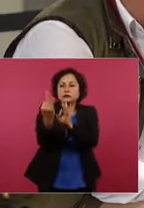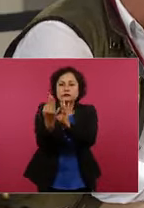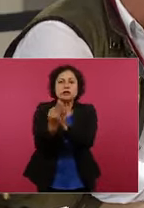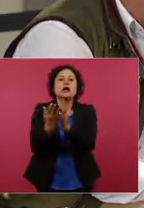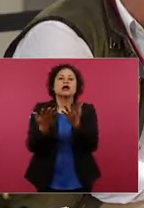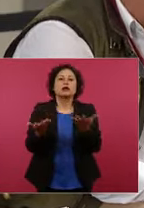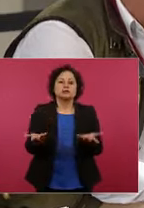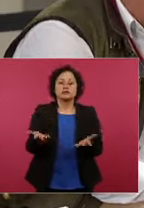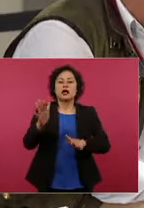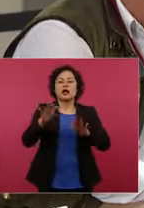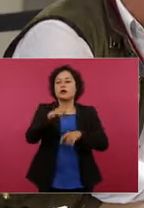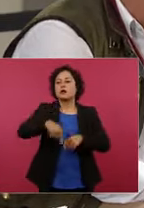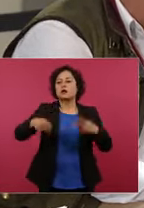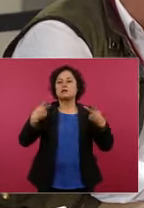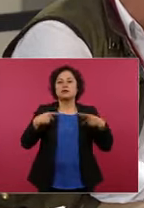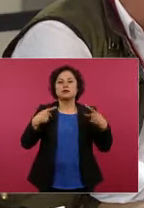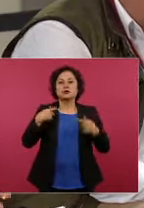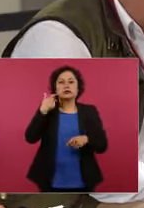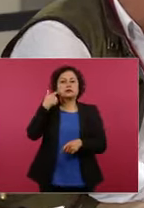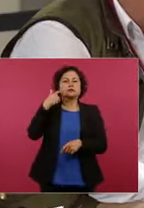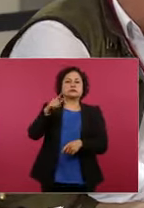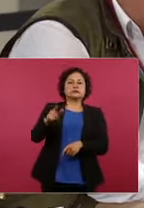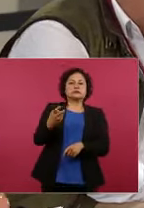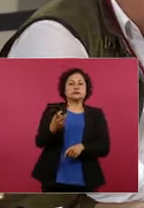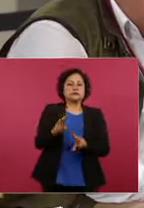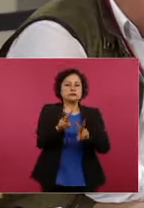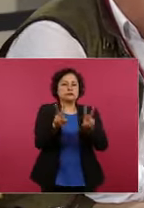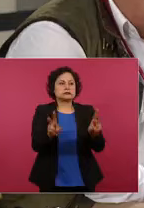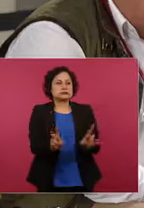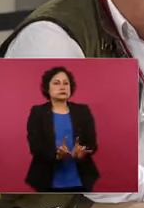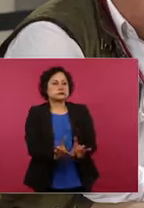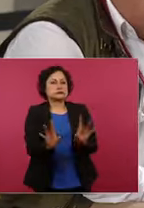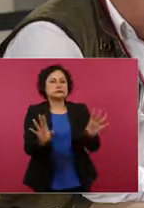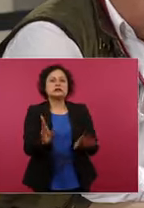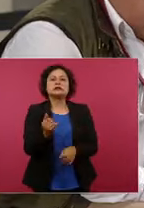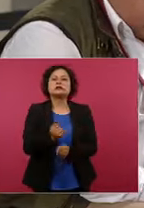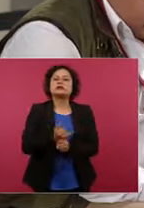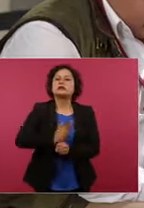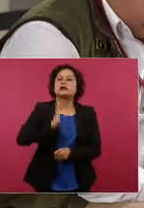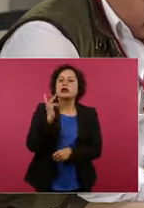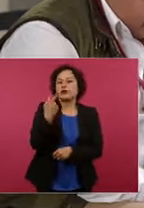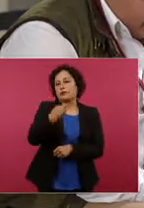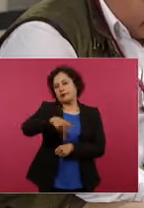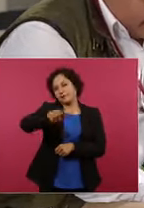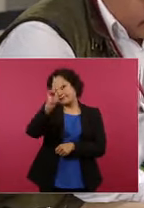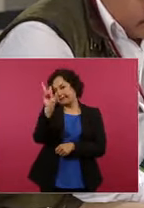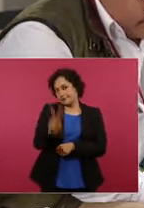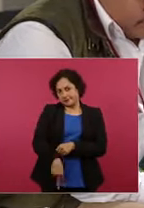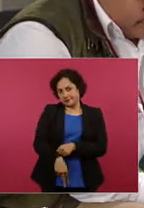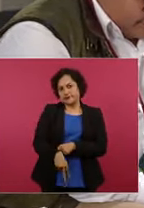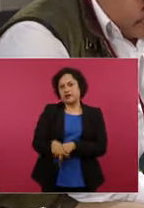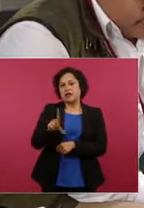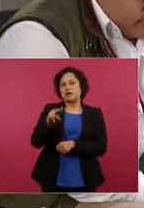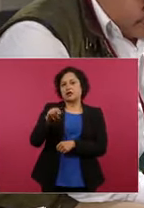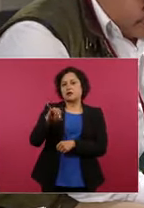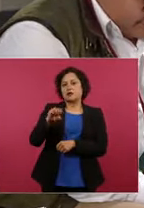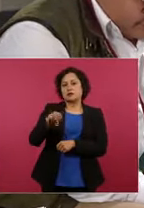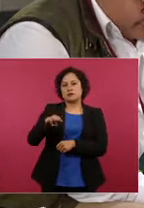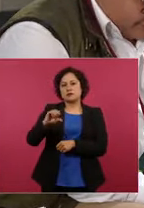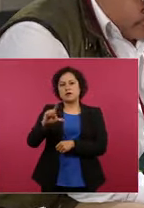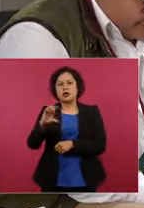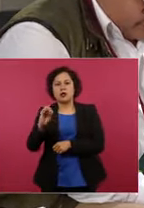gusta que uno mencione estas cosas, pero son reales. Mismaloya, casi 80